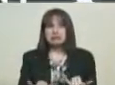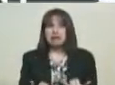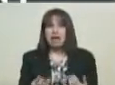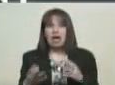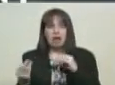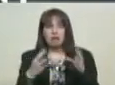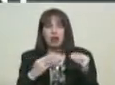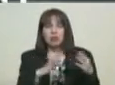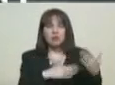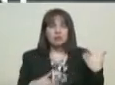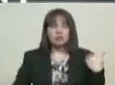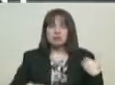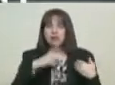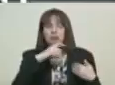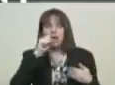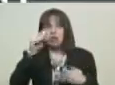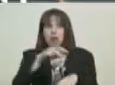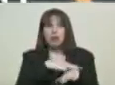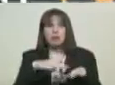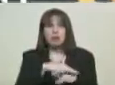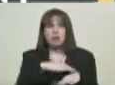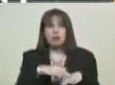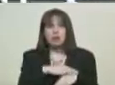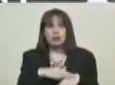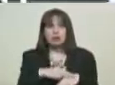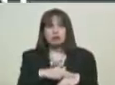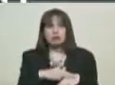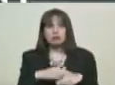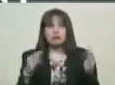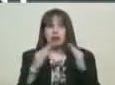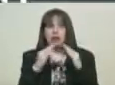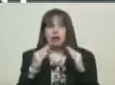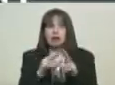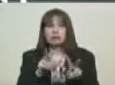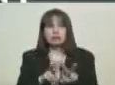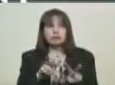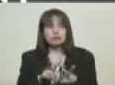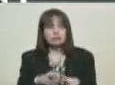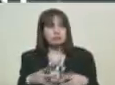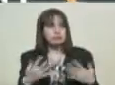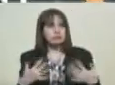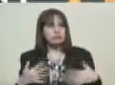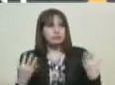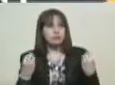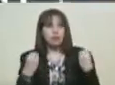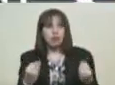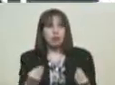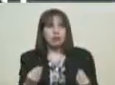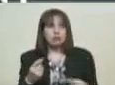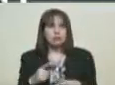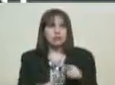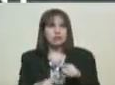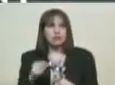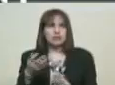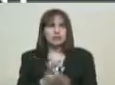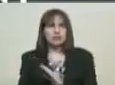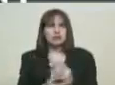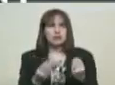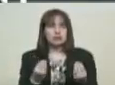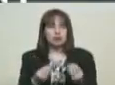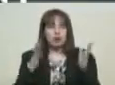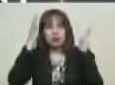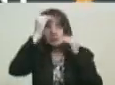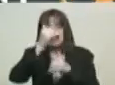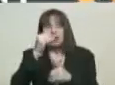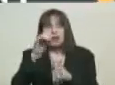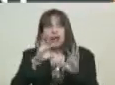Nicolás Maduro y con el ministro de Vivienda. Estamos ubicando en estos momentos de la misión Vivienda donde atender a estas familias que el